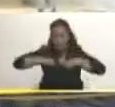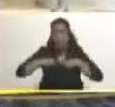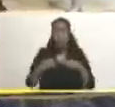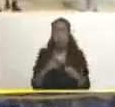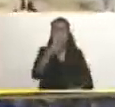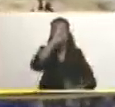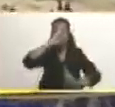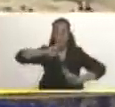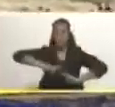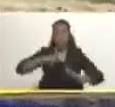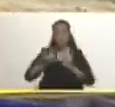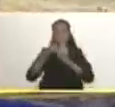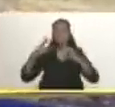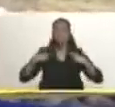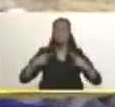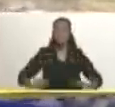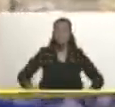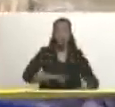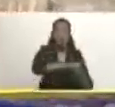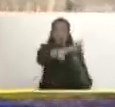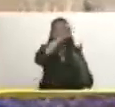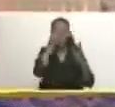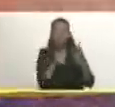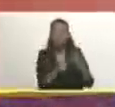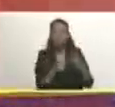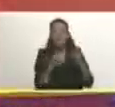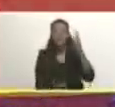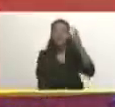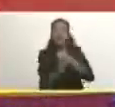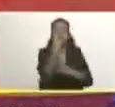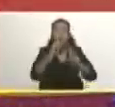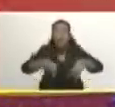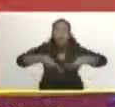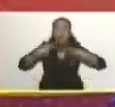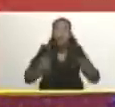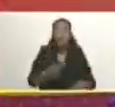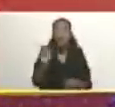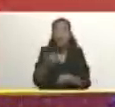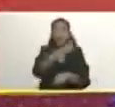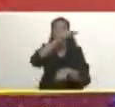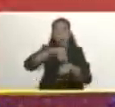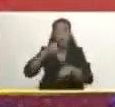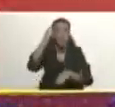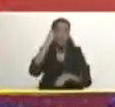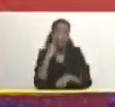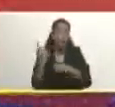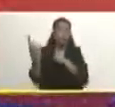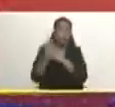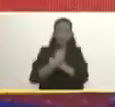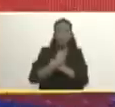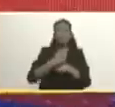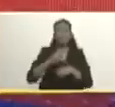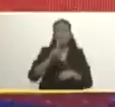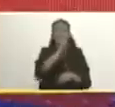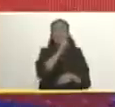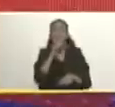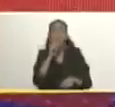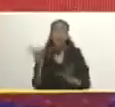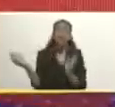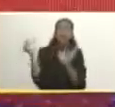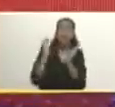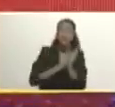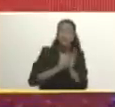el respeto a los derechos humanos. Esta refundación institucional impuso el nuevo nombre de la Guardia Nacional